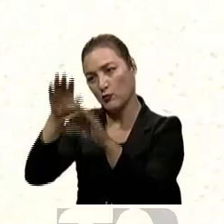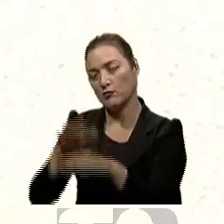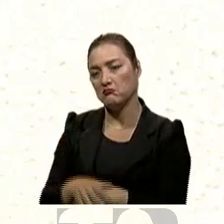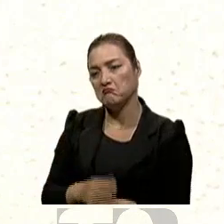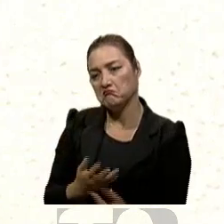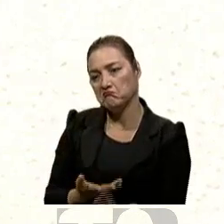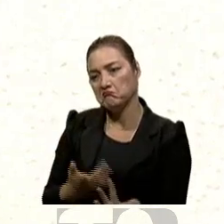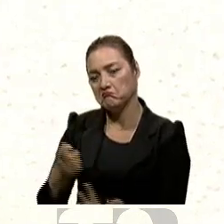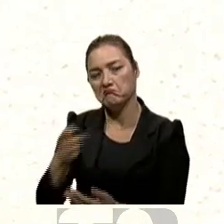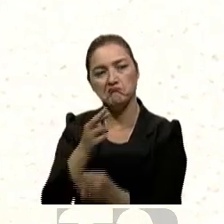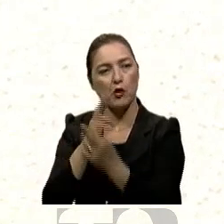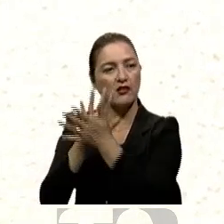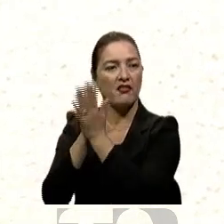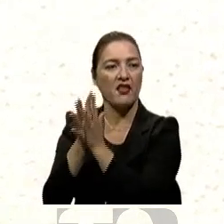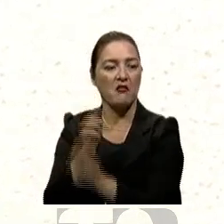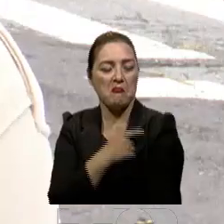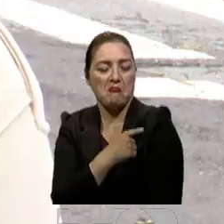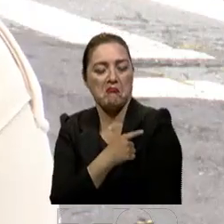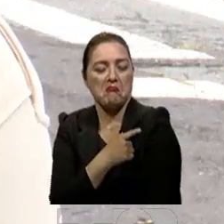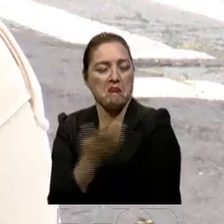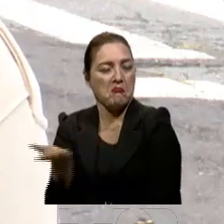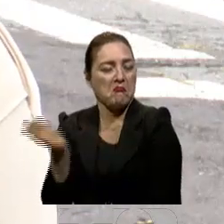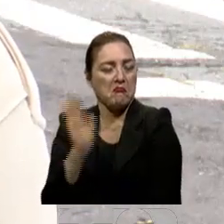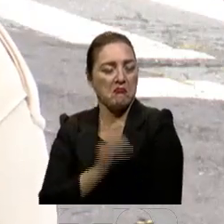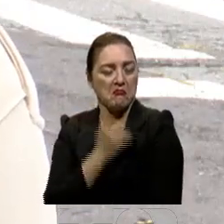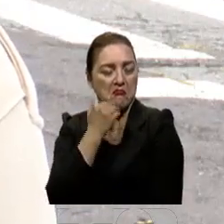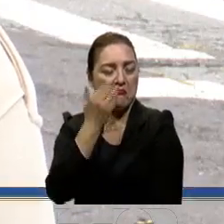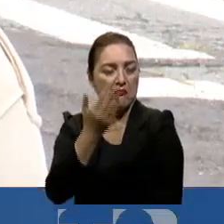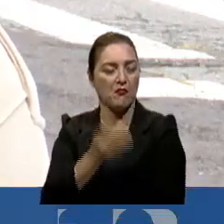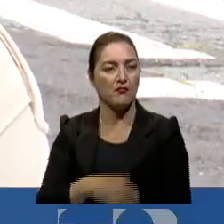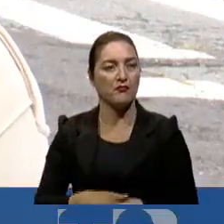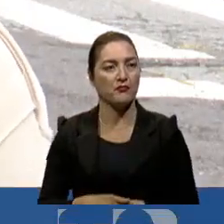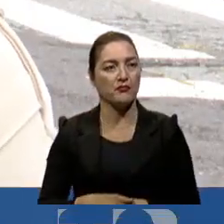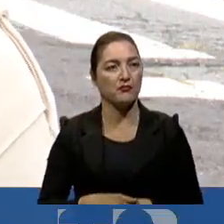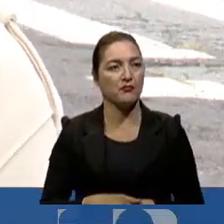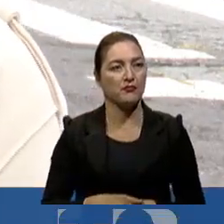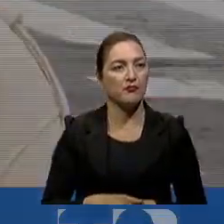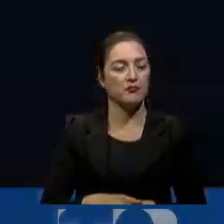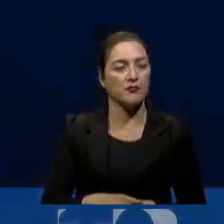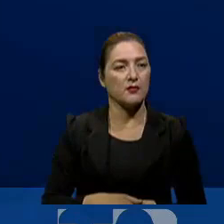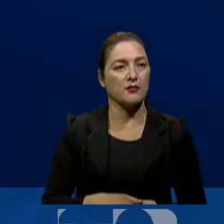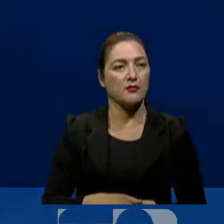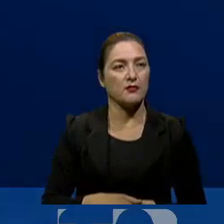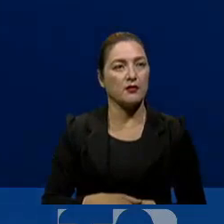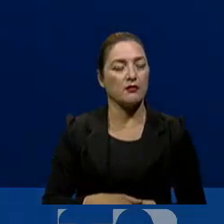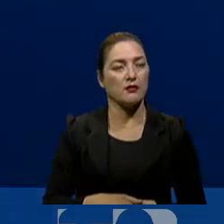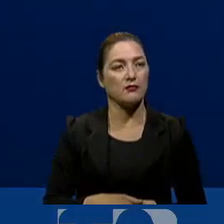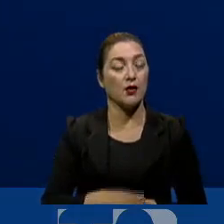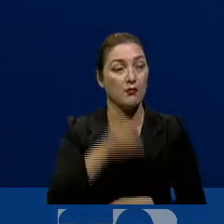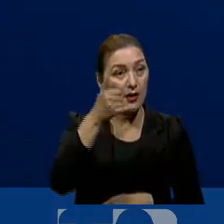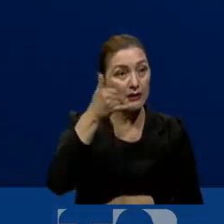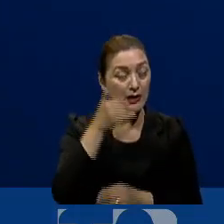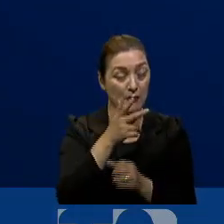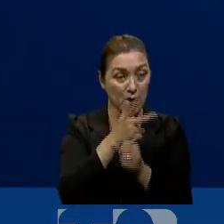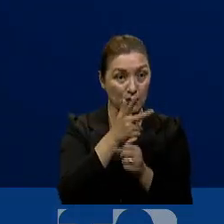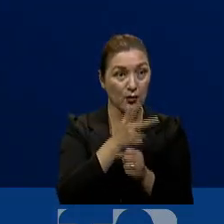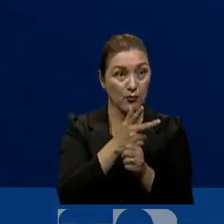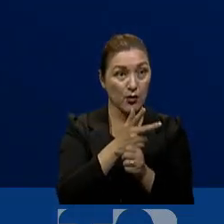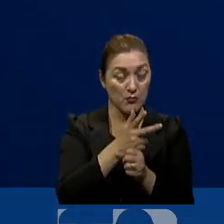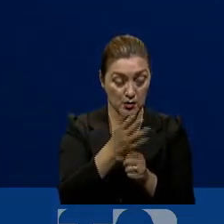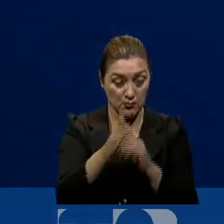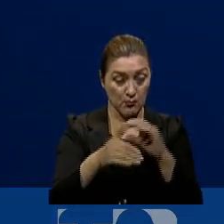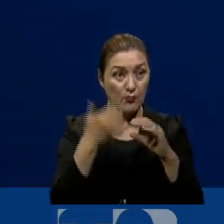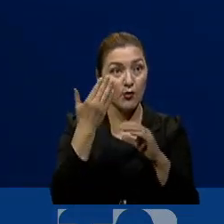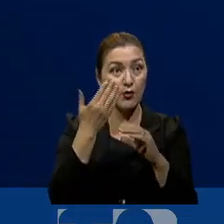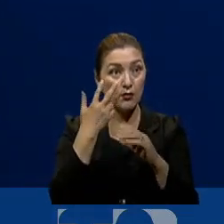no consiguieron respuestas inmediatas. Con los videos que yo ya había solicitado a la chica que me estaba llamando, pudimos ver